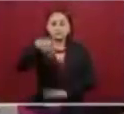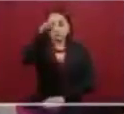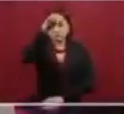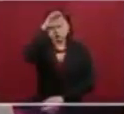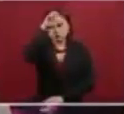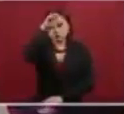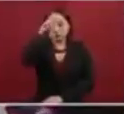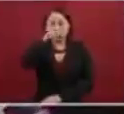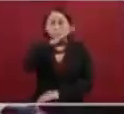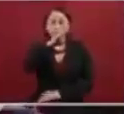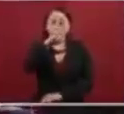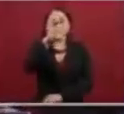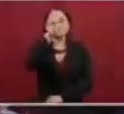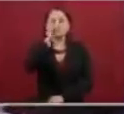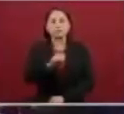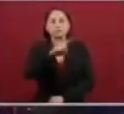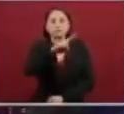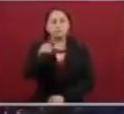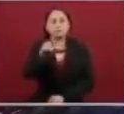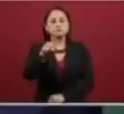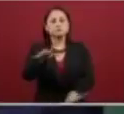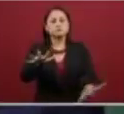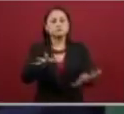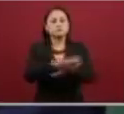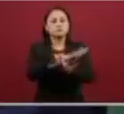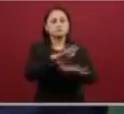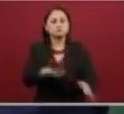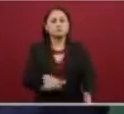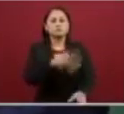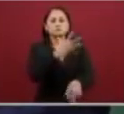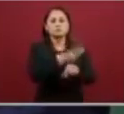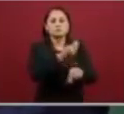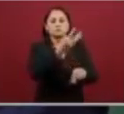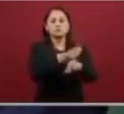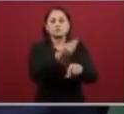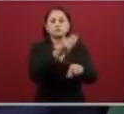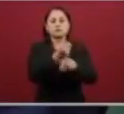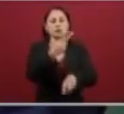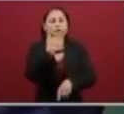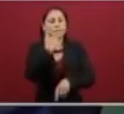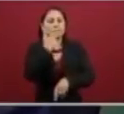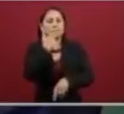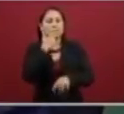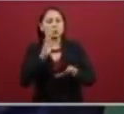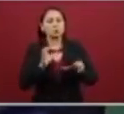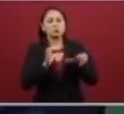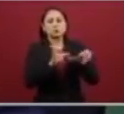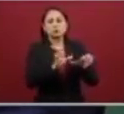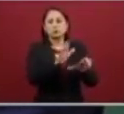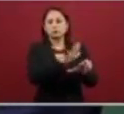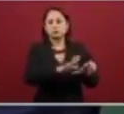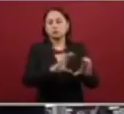Sur y convertir esa área en reserva natural protegida.